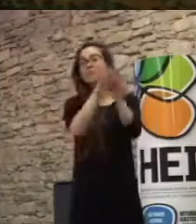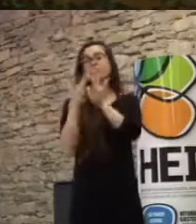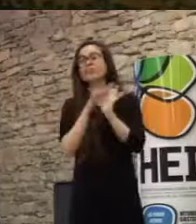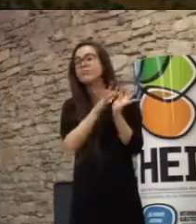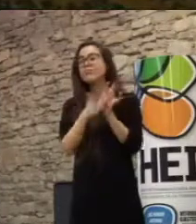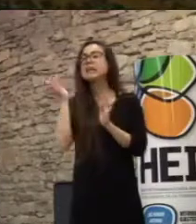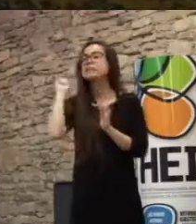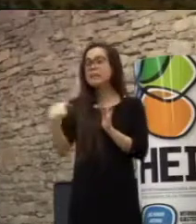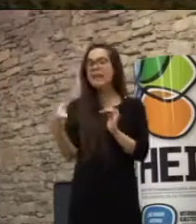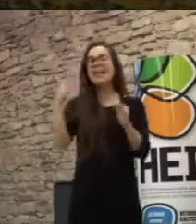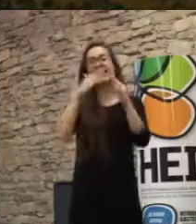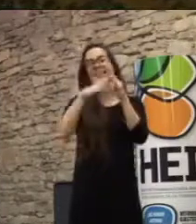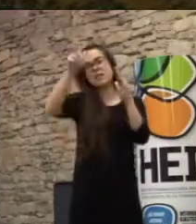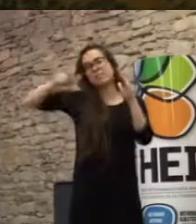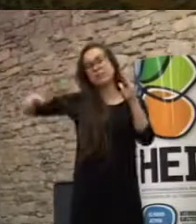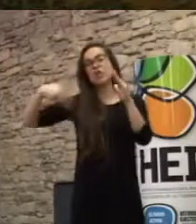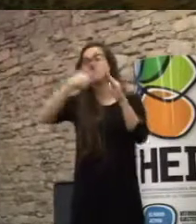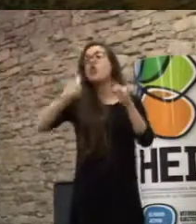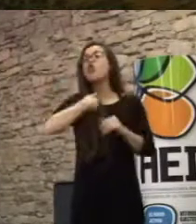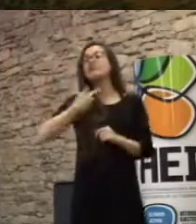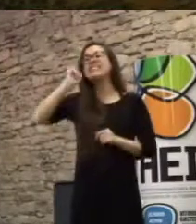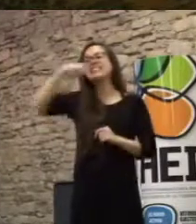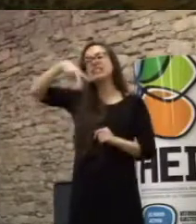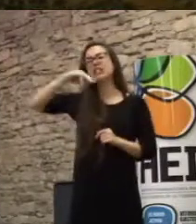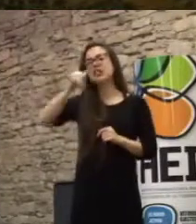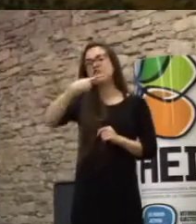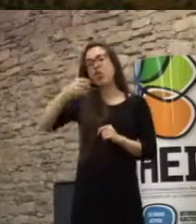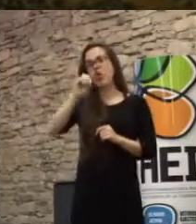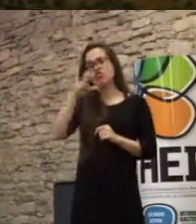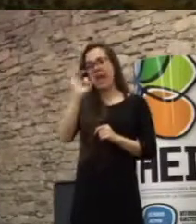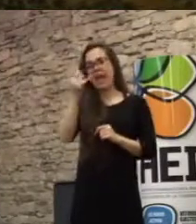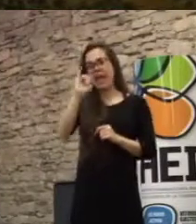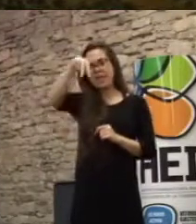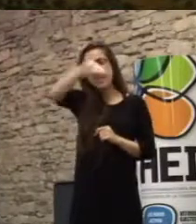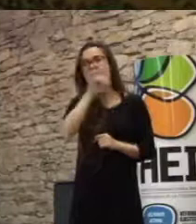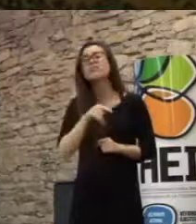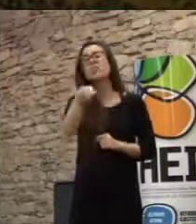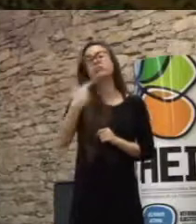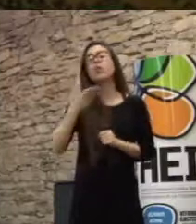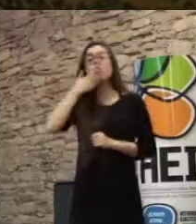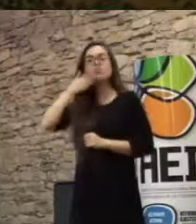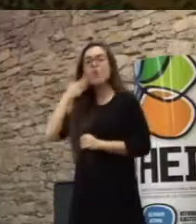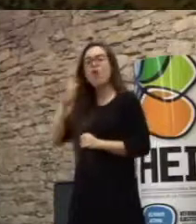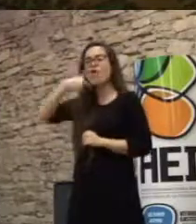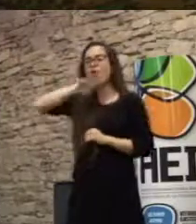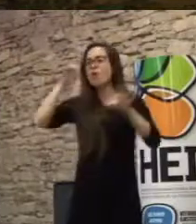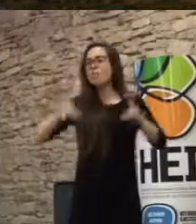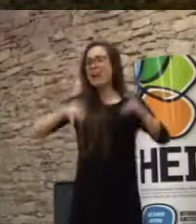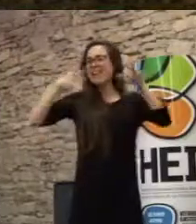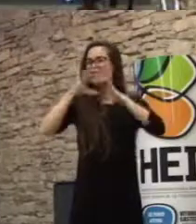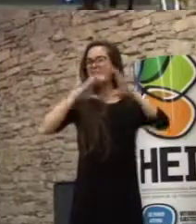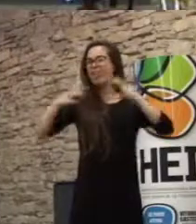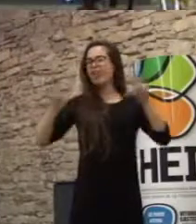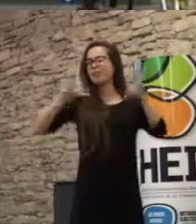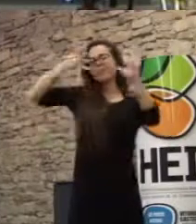con todos vosotros en casa soy iñigo sáenz de urturi y es un honor poder comentaros esto de la magia de la comunicación cuantos